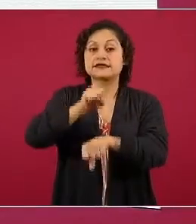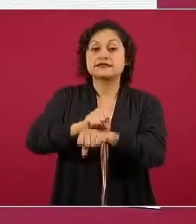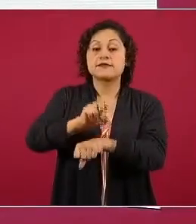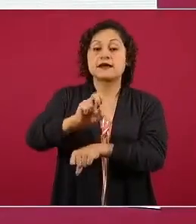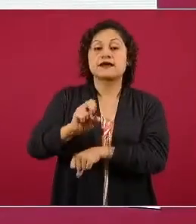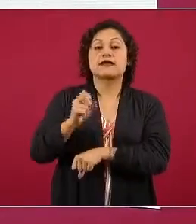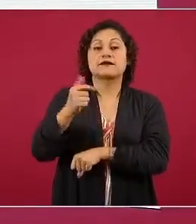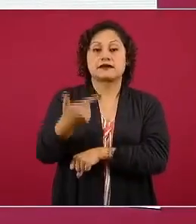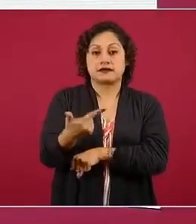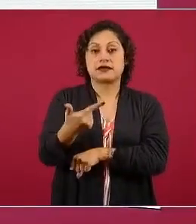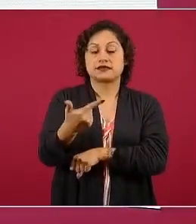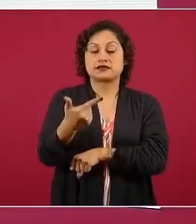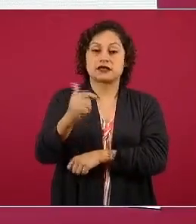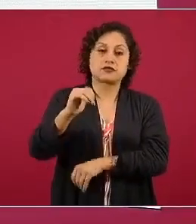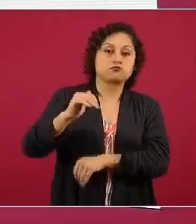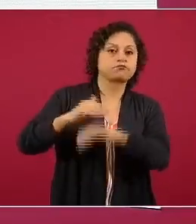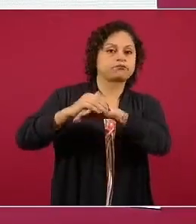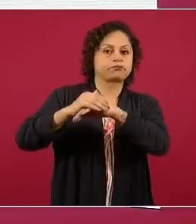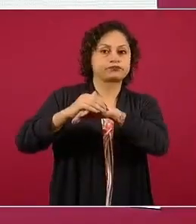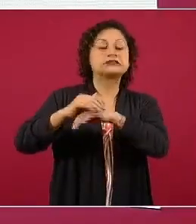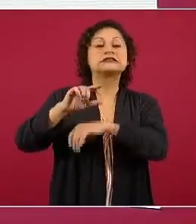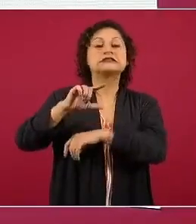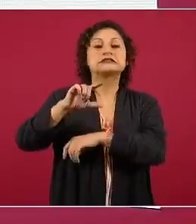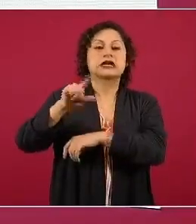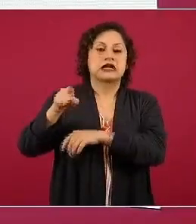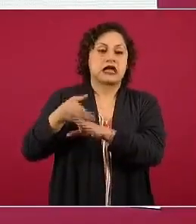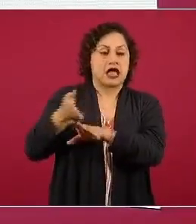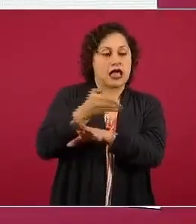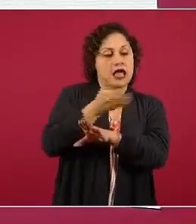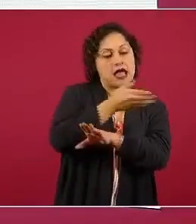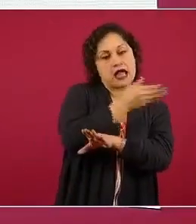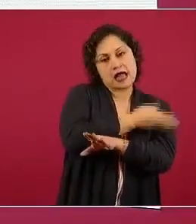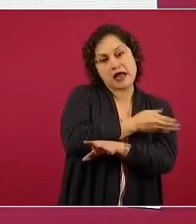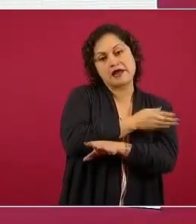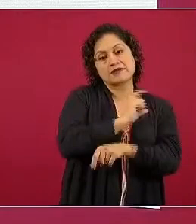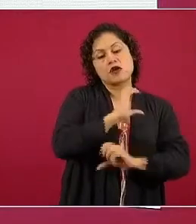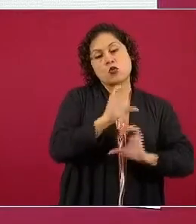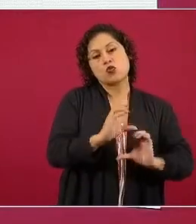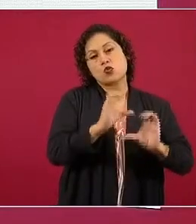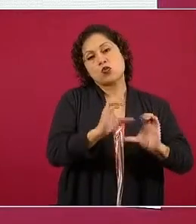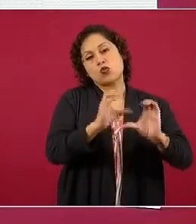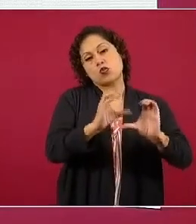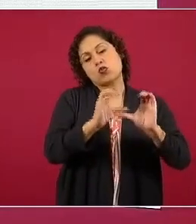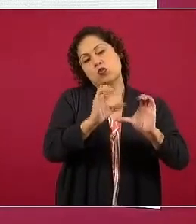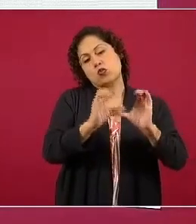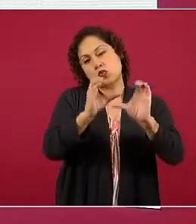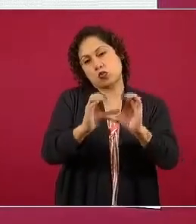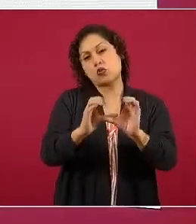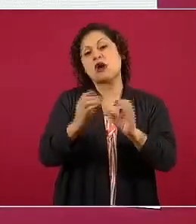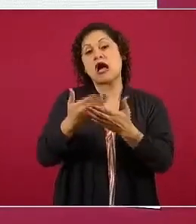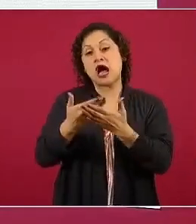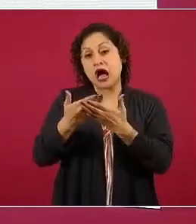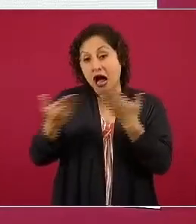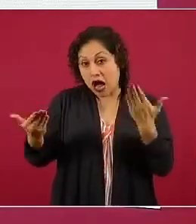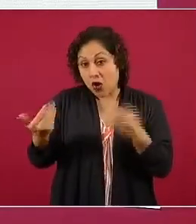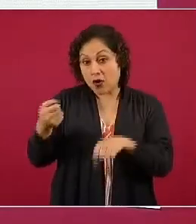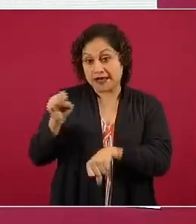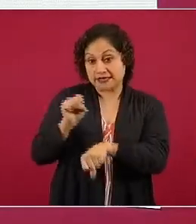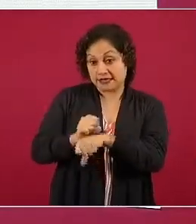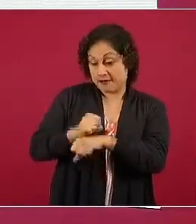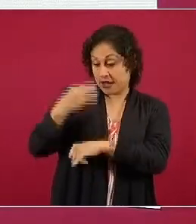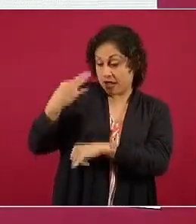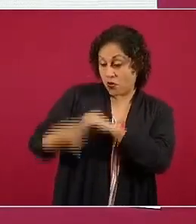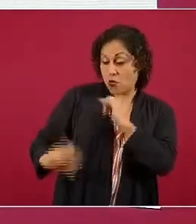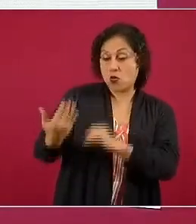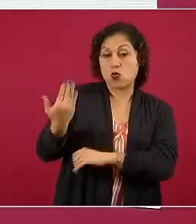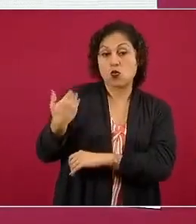importante incremento, superando todo lo que había pasado antes, ¿no? En esta última